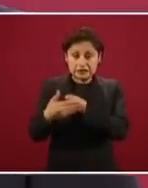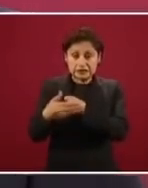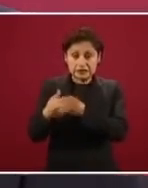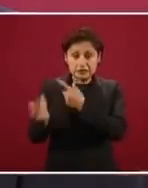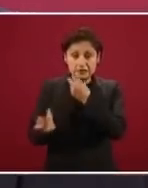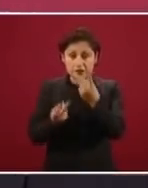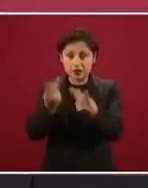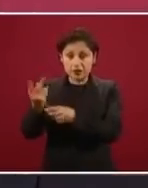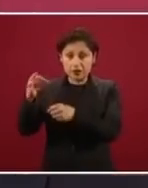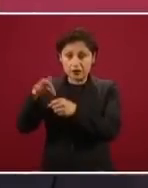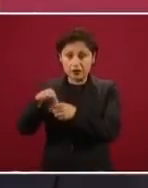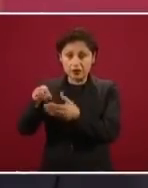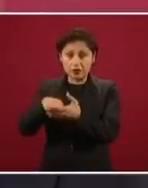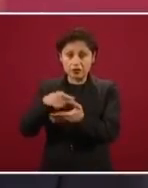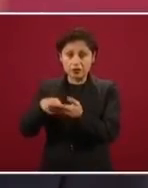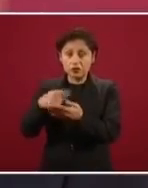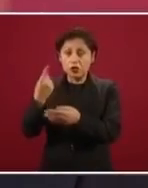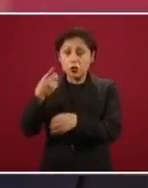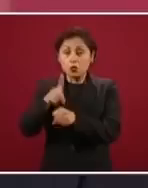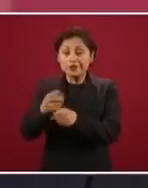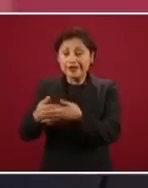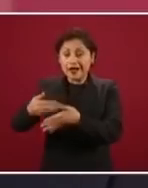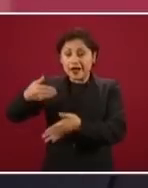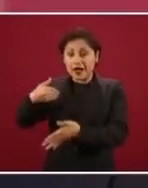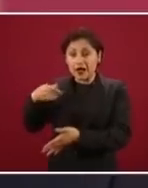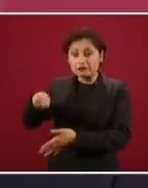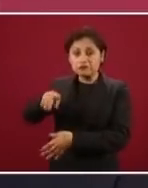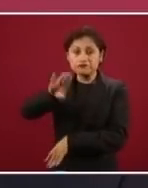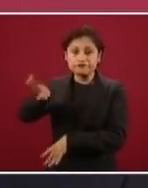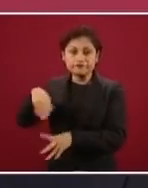está muy casual